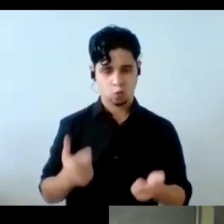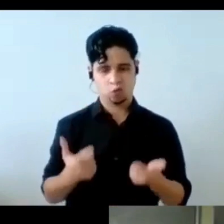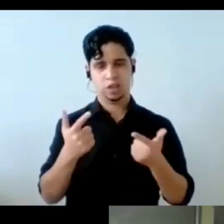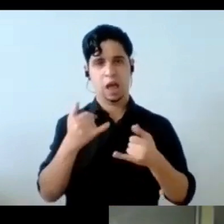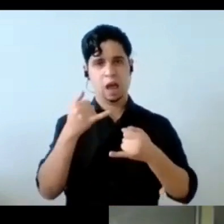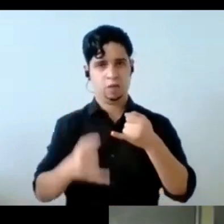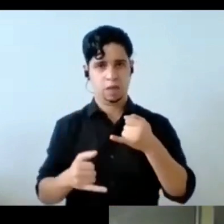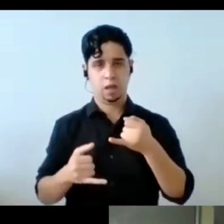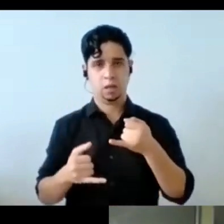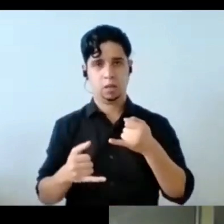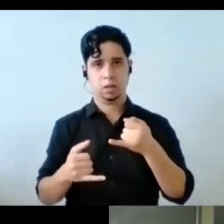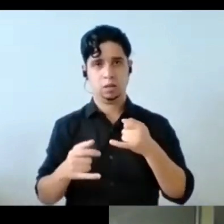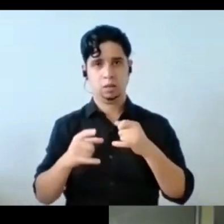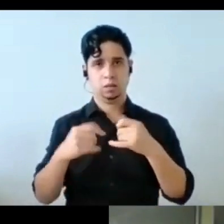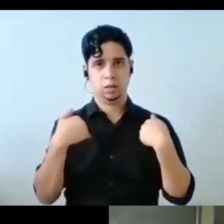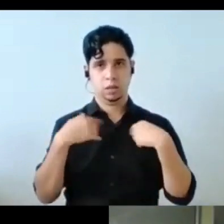cerca.